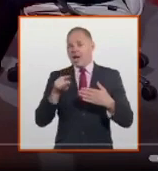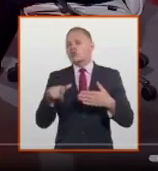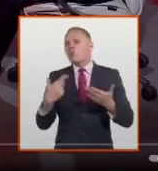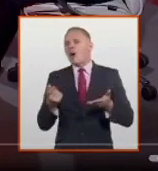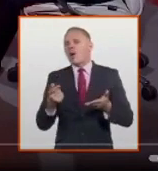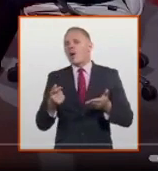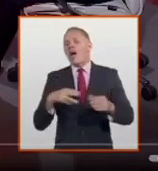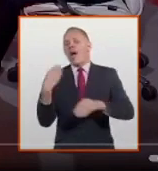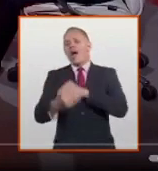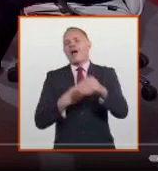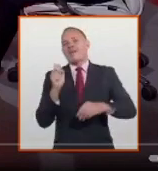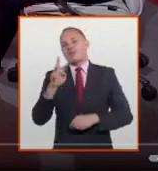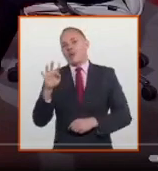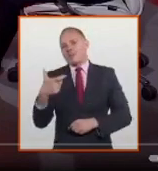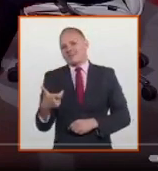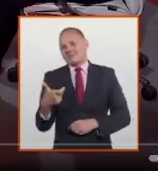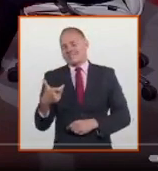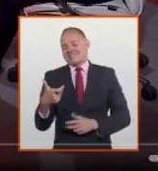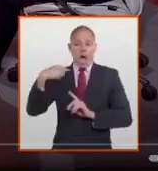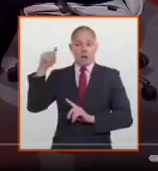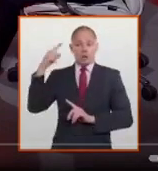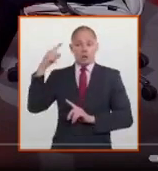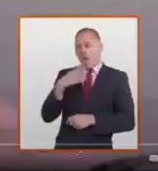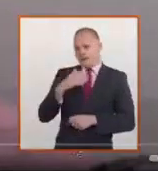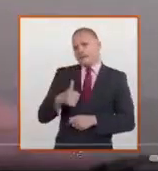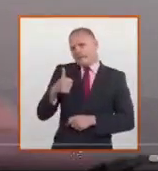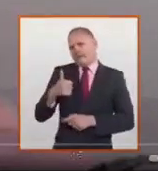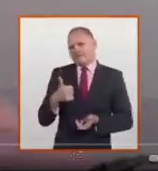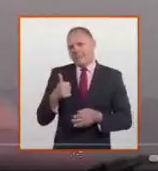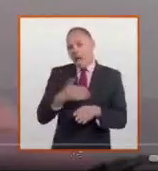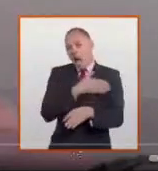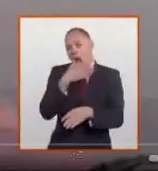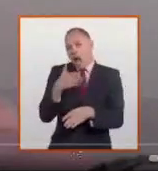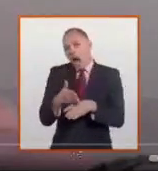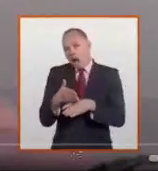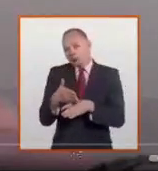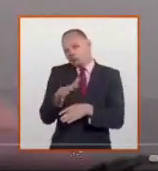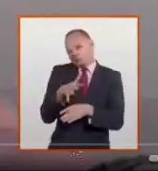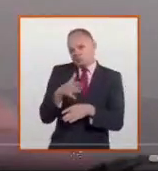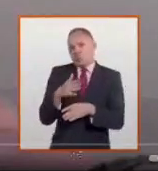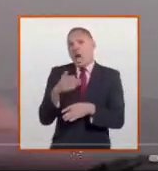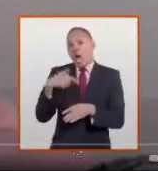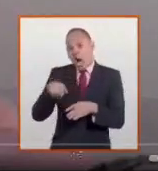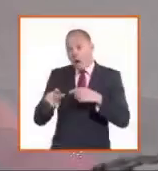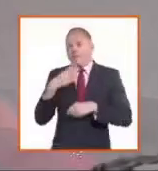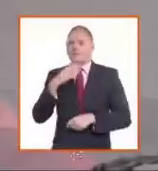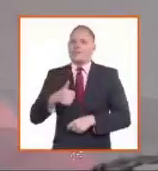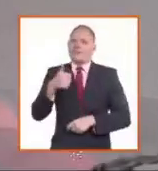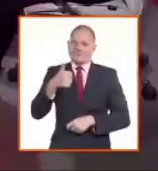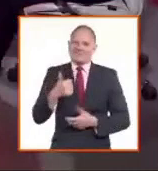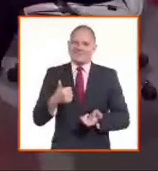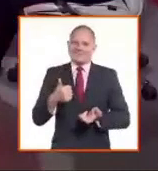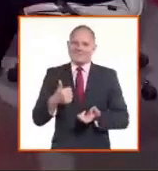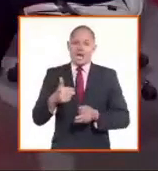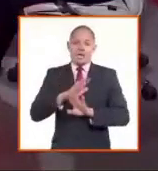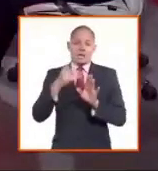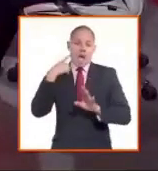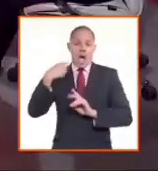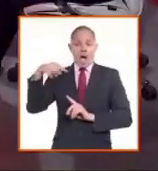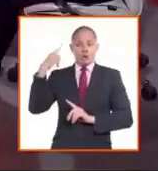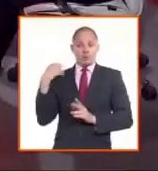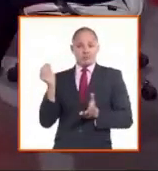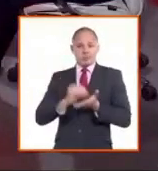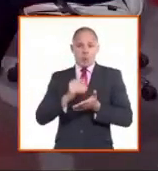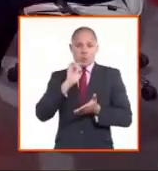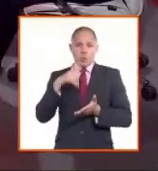la persona que por eso hicieron cuando se estableció el 1 por 24 es decir esos margen bajan un poquito y